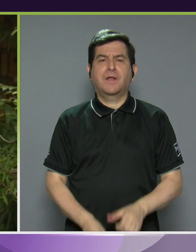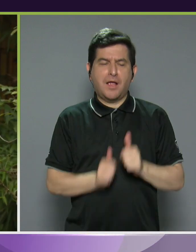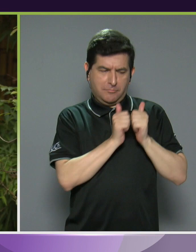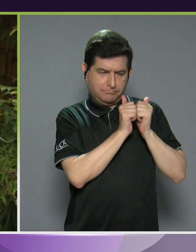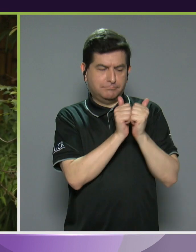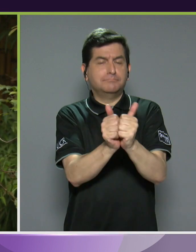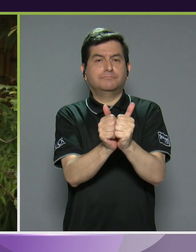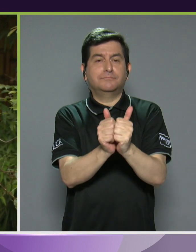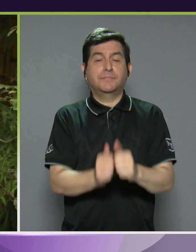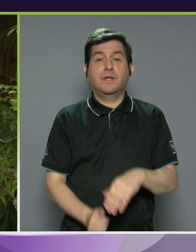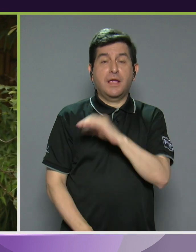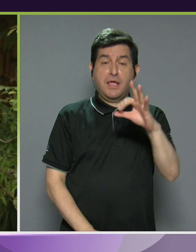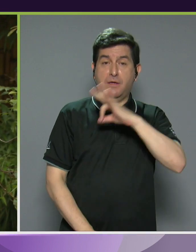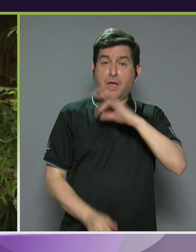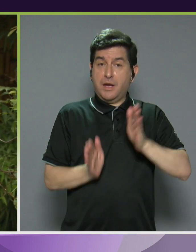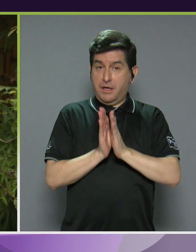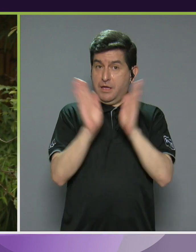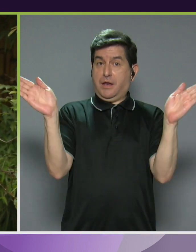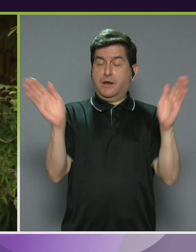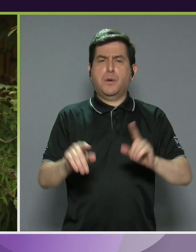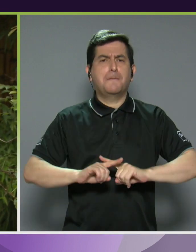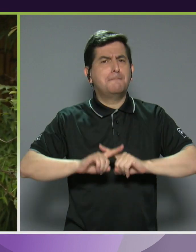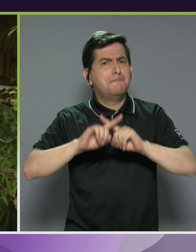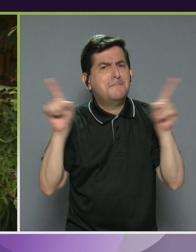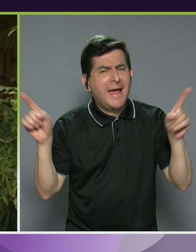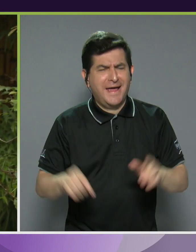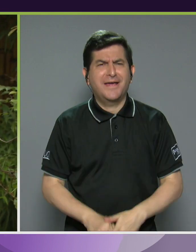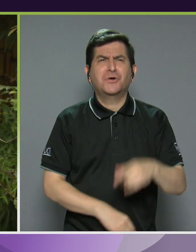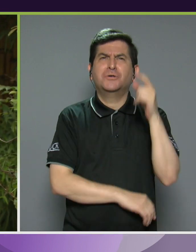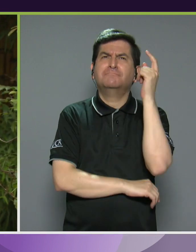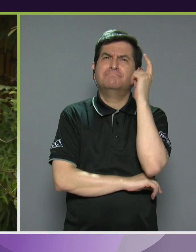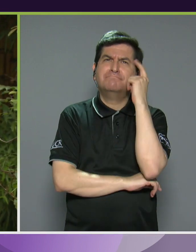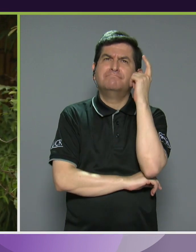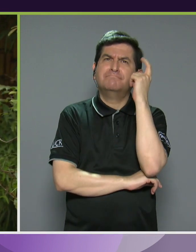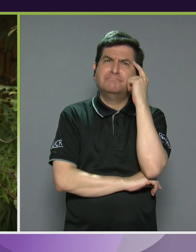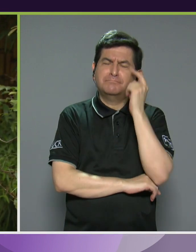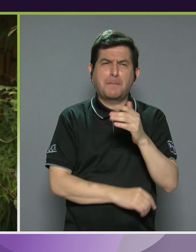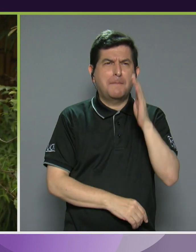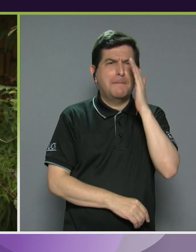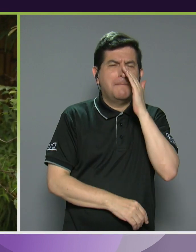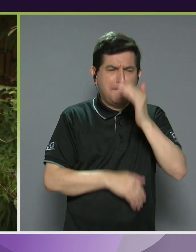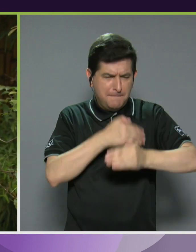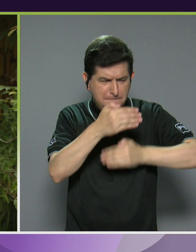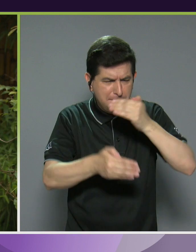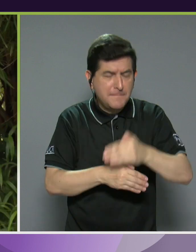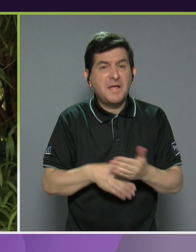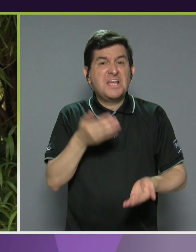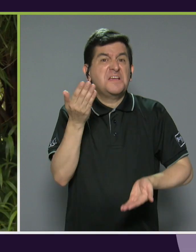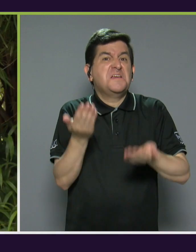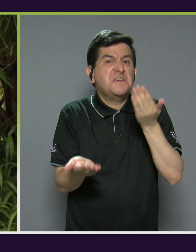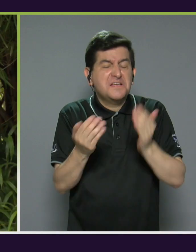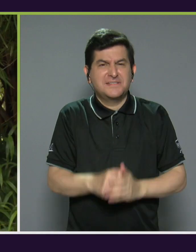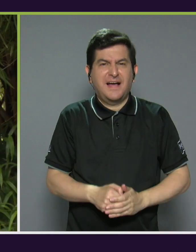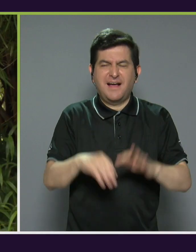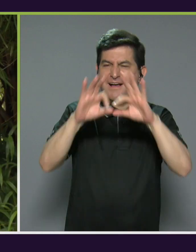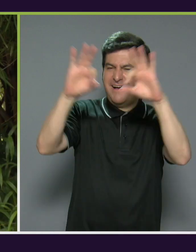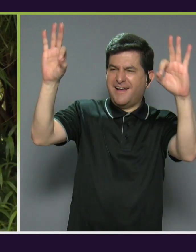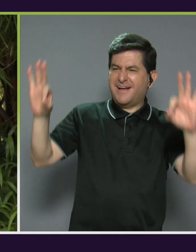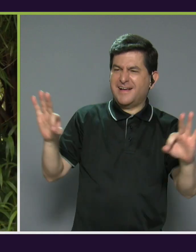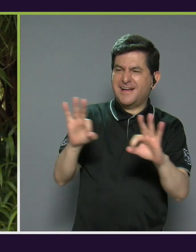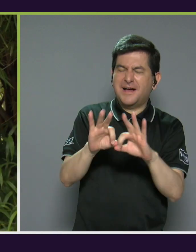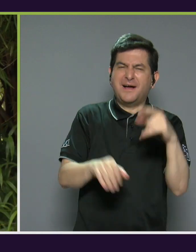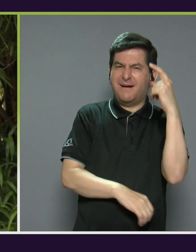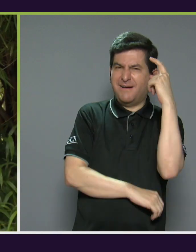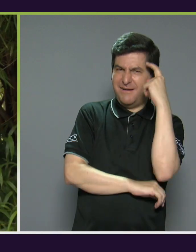acompañados y para el bienestar en general. Sin embargo, cuando pensamos en maternidad es muy posible que la imagen que se nos venga a